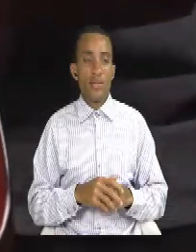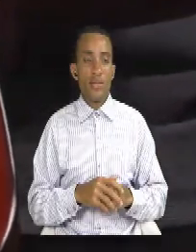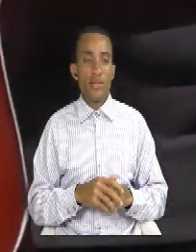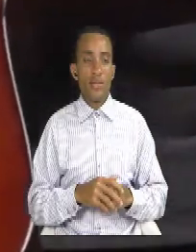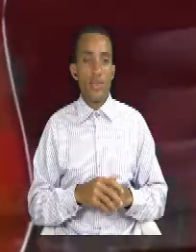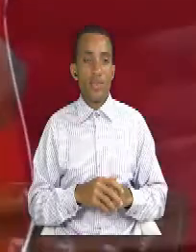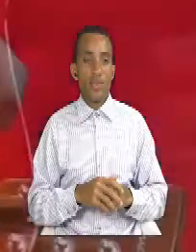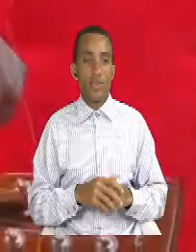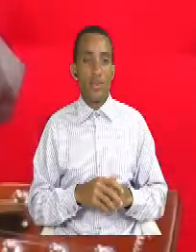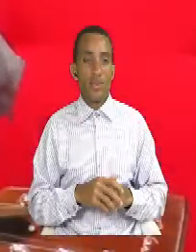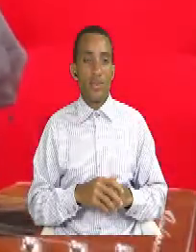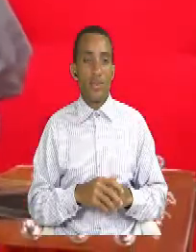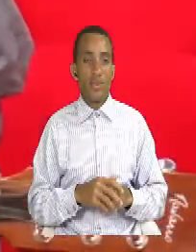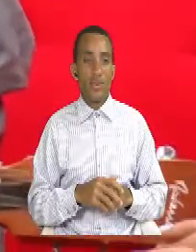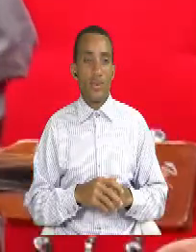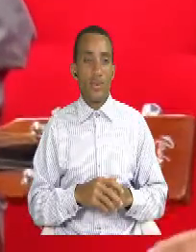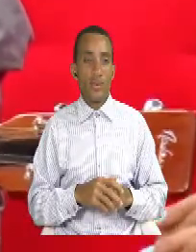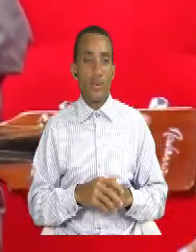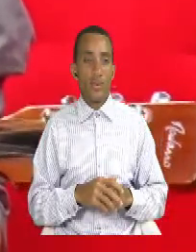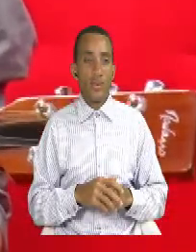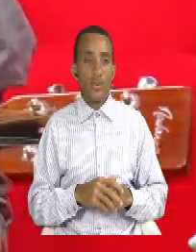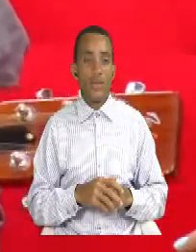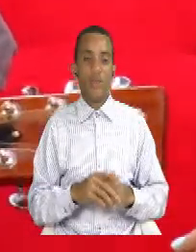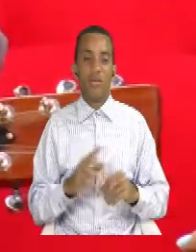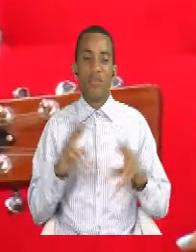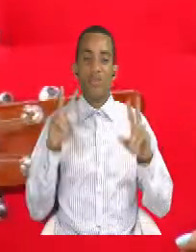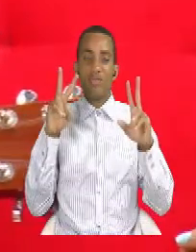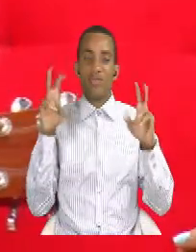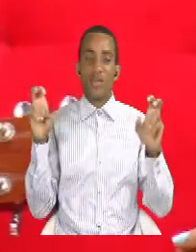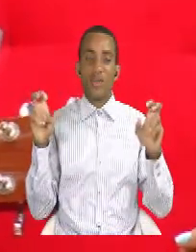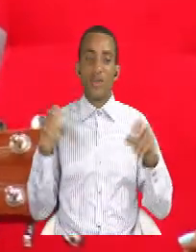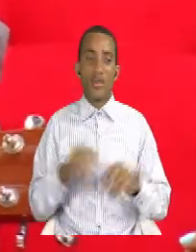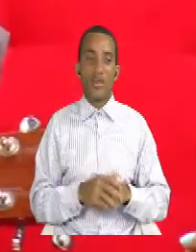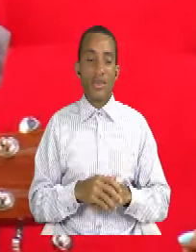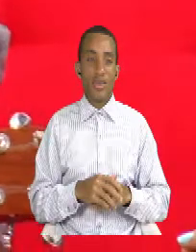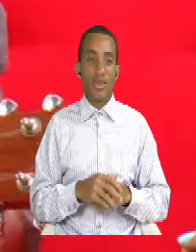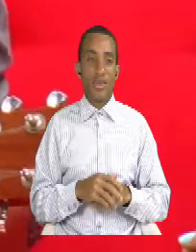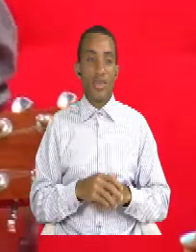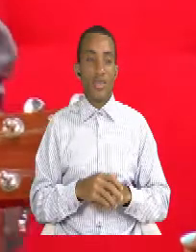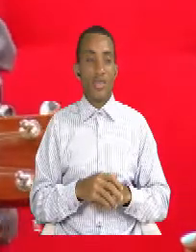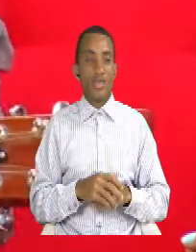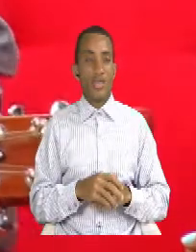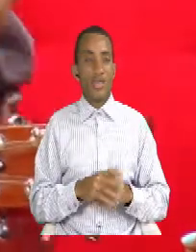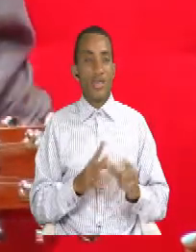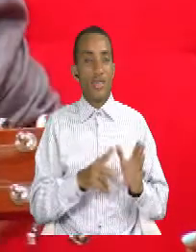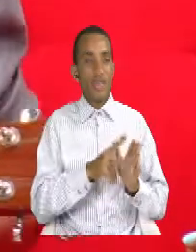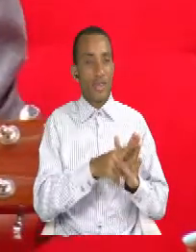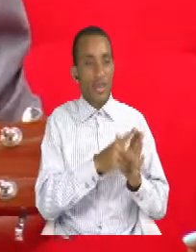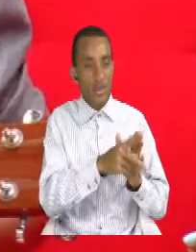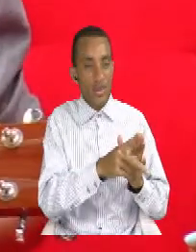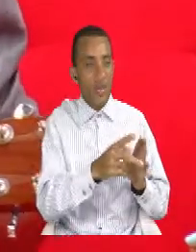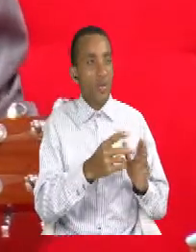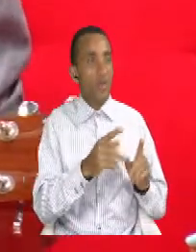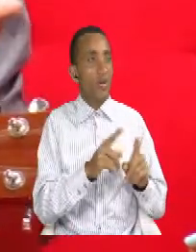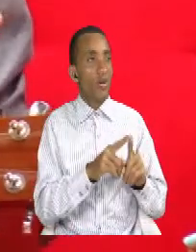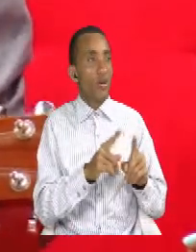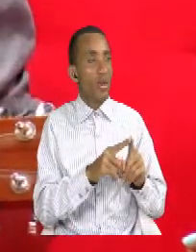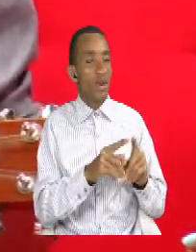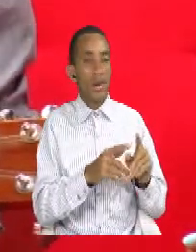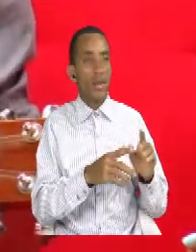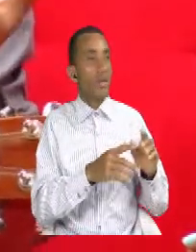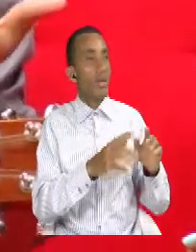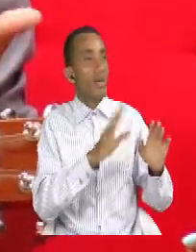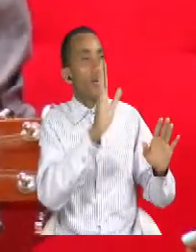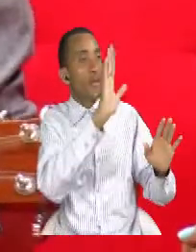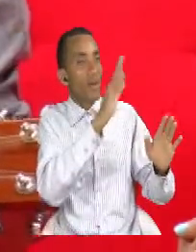¿Cómo se llama esa canción, Mauro? Esa canción, Se me va el tren. Y tiene varios significados, porque se me va el tren es cuando ya